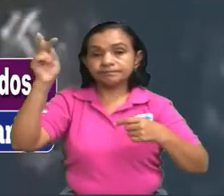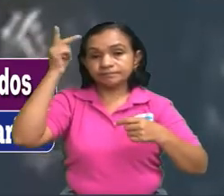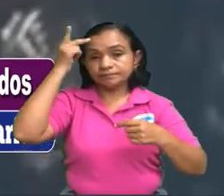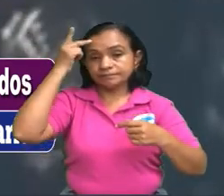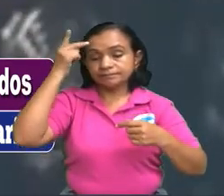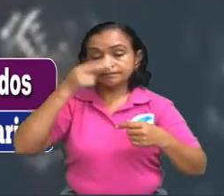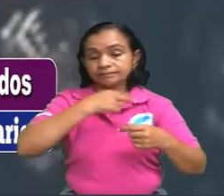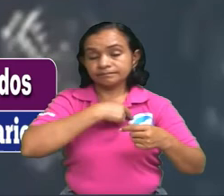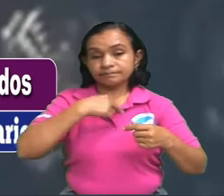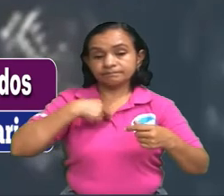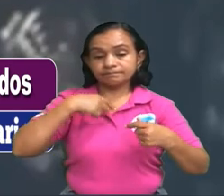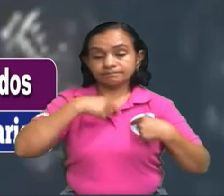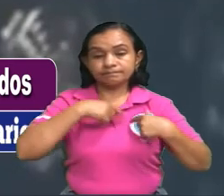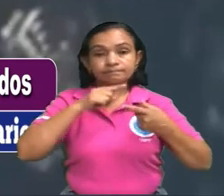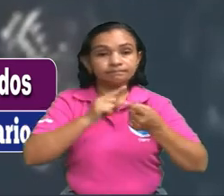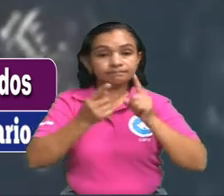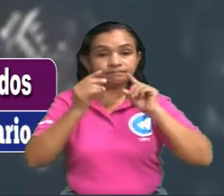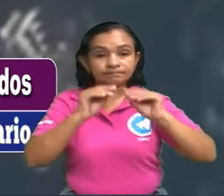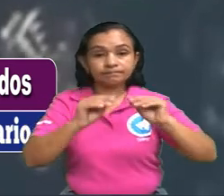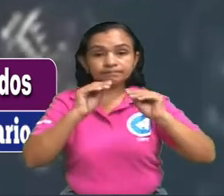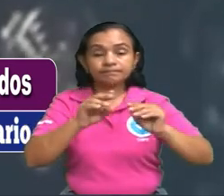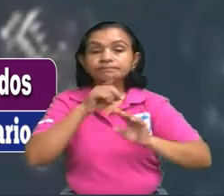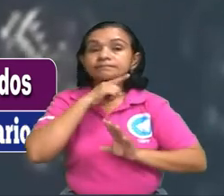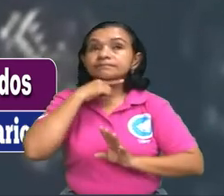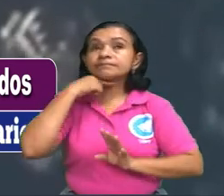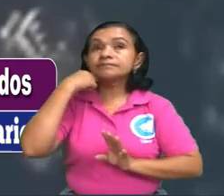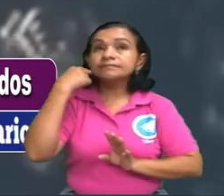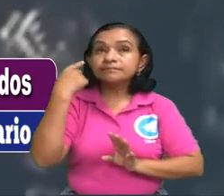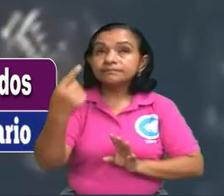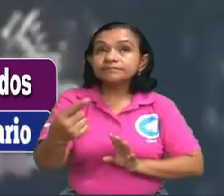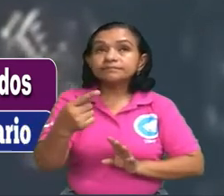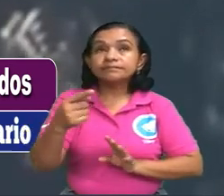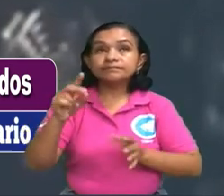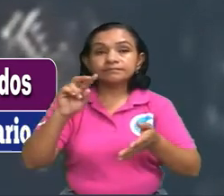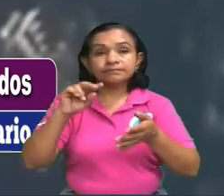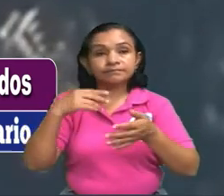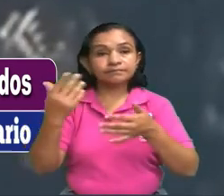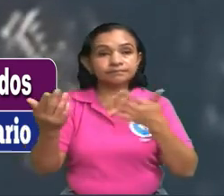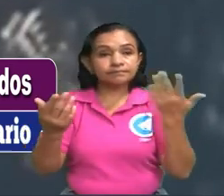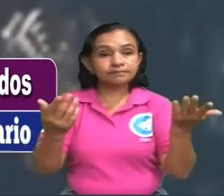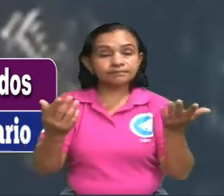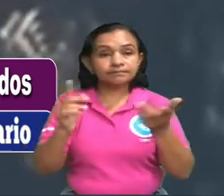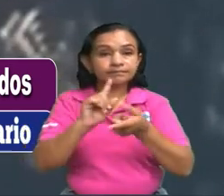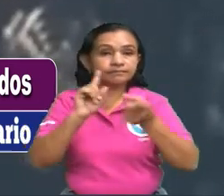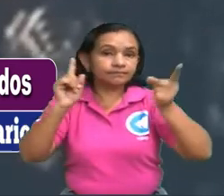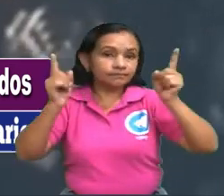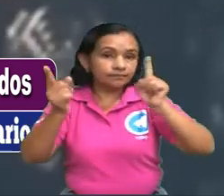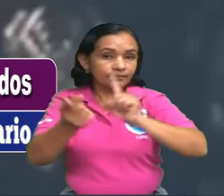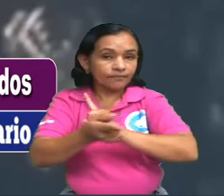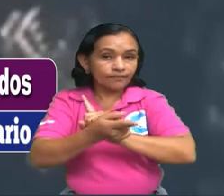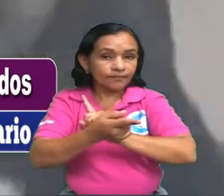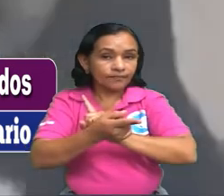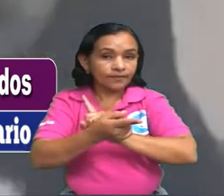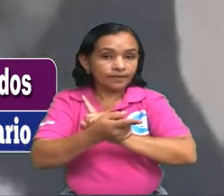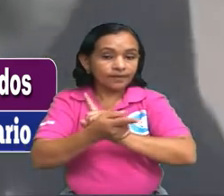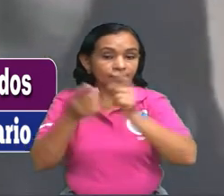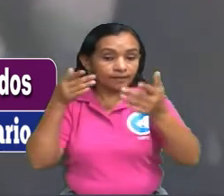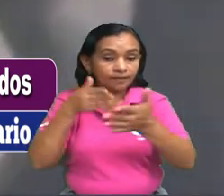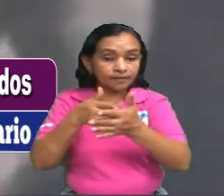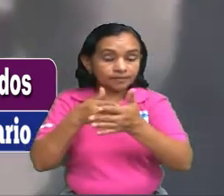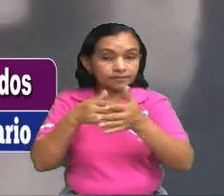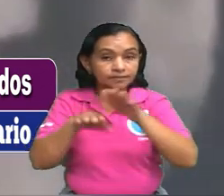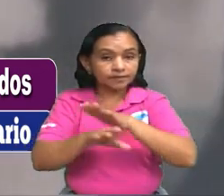esa conciencia real, que es un proceso de cambio, que no ha concluido,